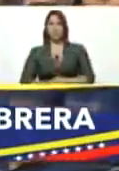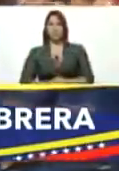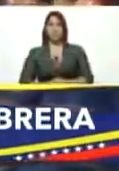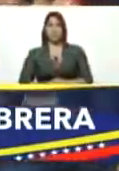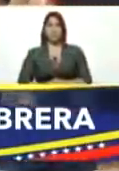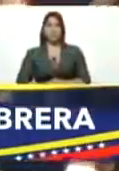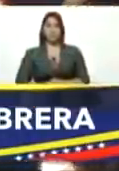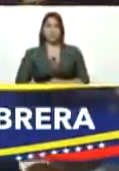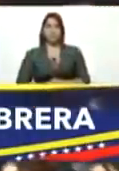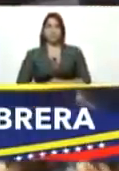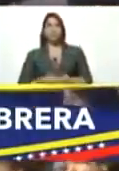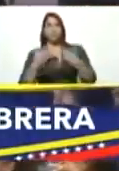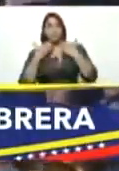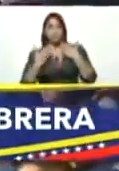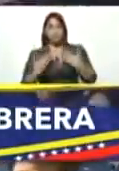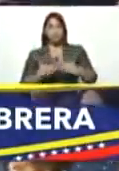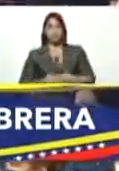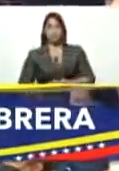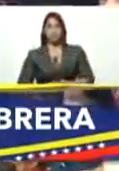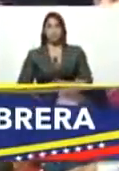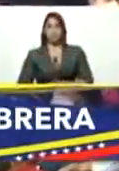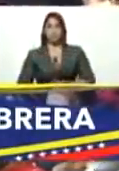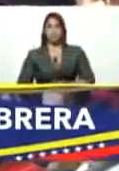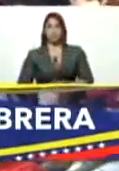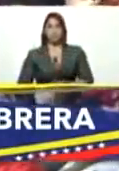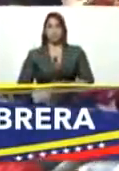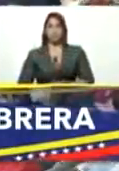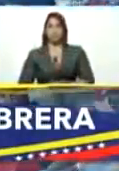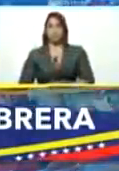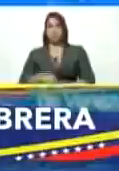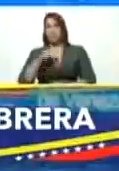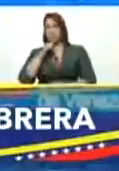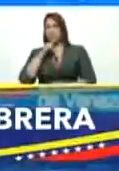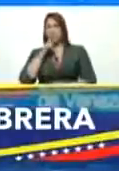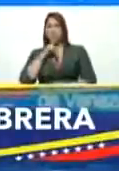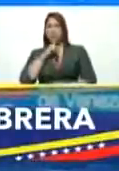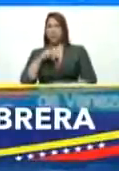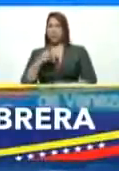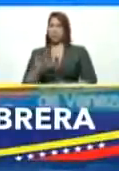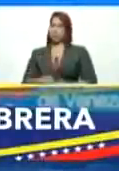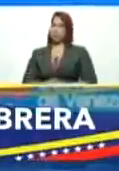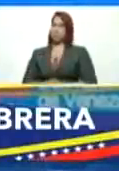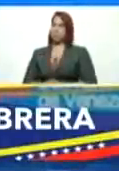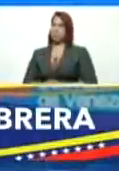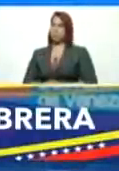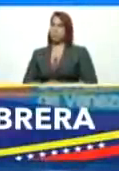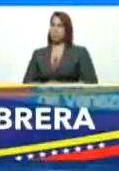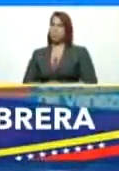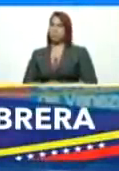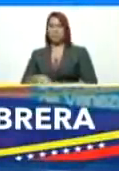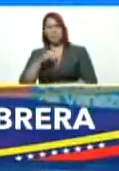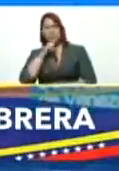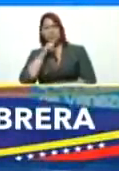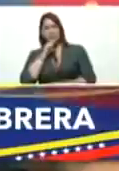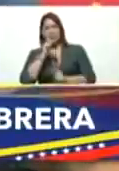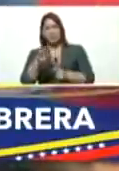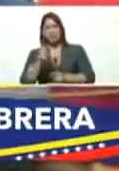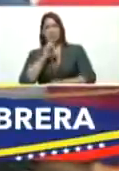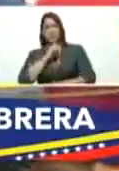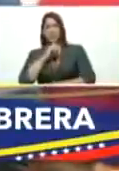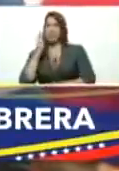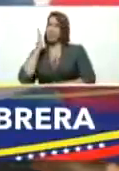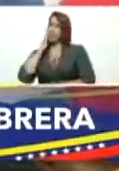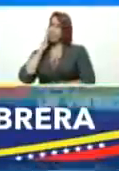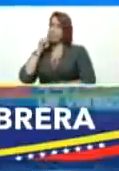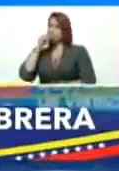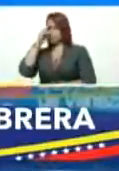en valencia gracias carga gracias a usted quien te puso ese nombre karen quién te puso ese nombre mi madre mi